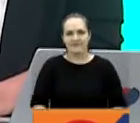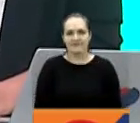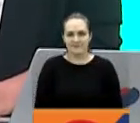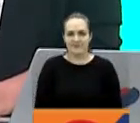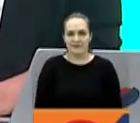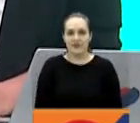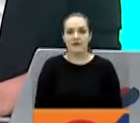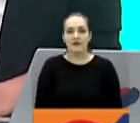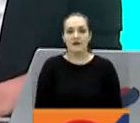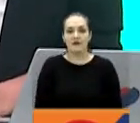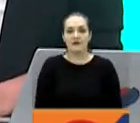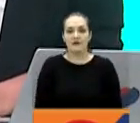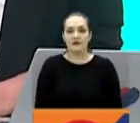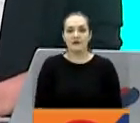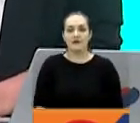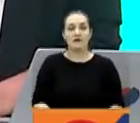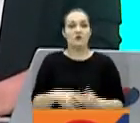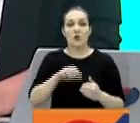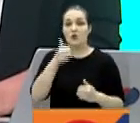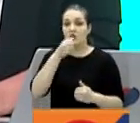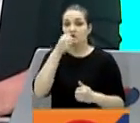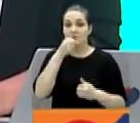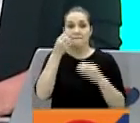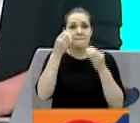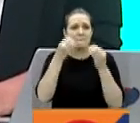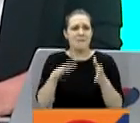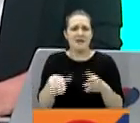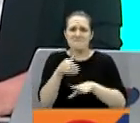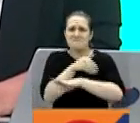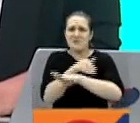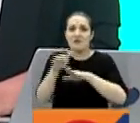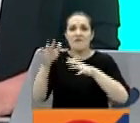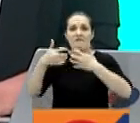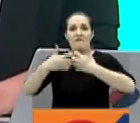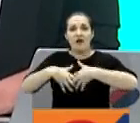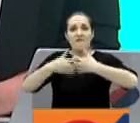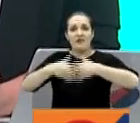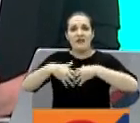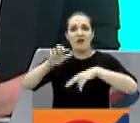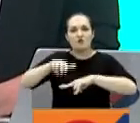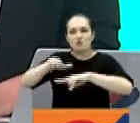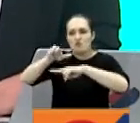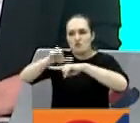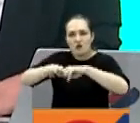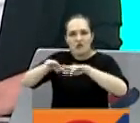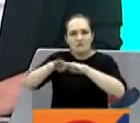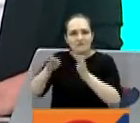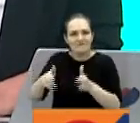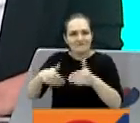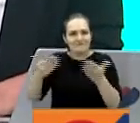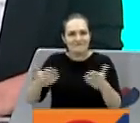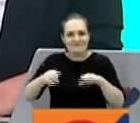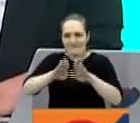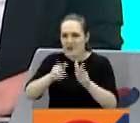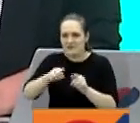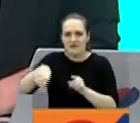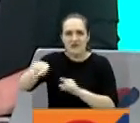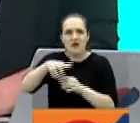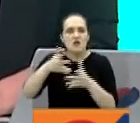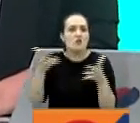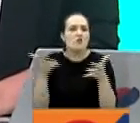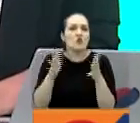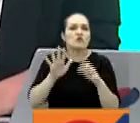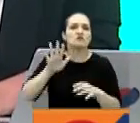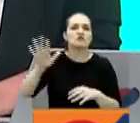Y en otras noticias, pérdidas millonarias dejó un incendio en una fábrica de muebles ubicada en la zona industrial de Puente Aranda, occidente de